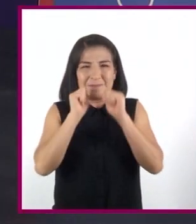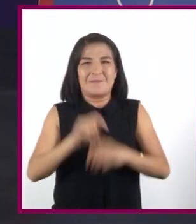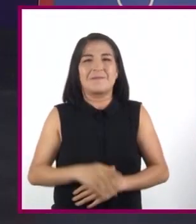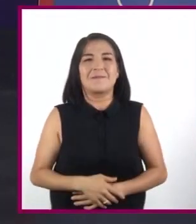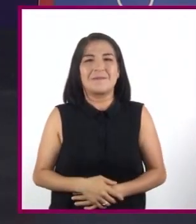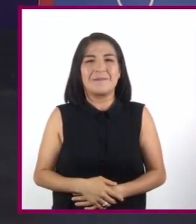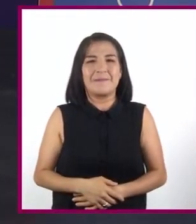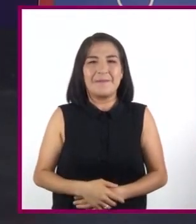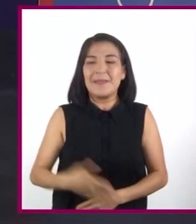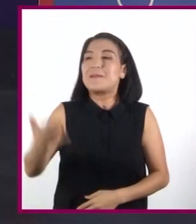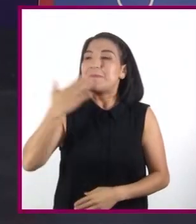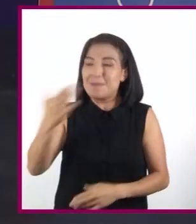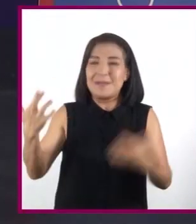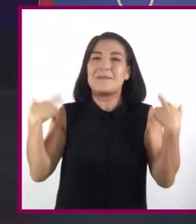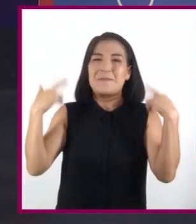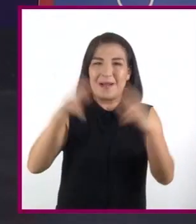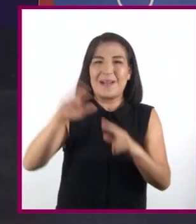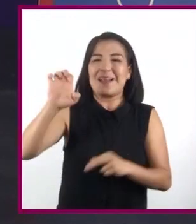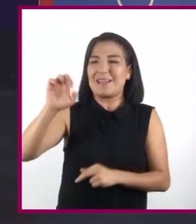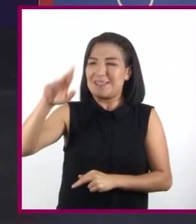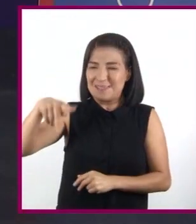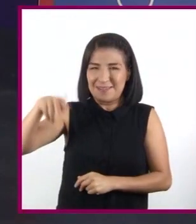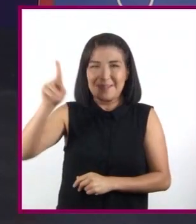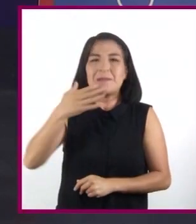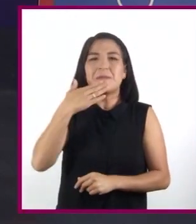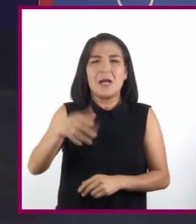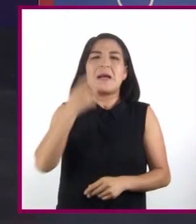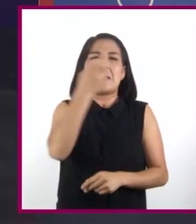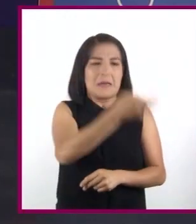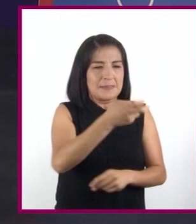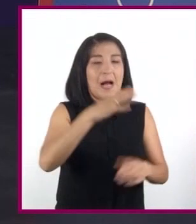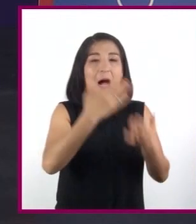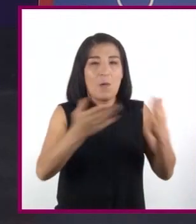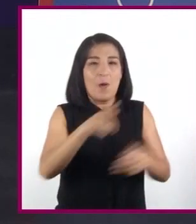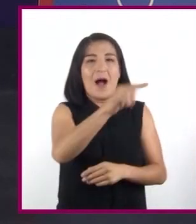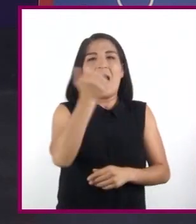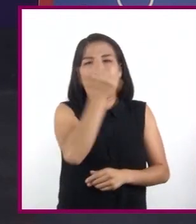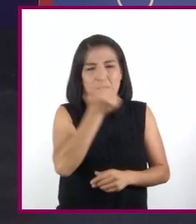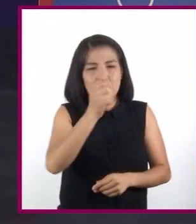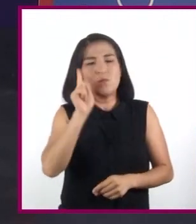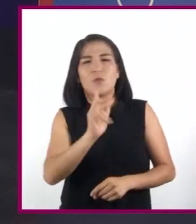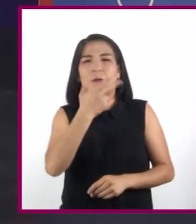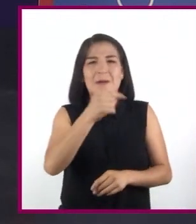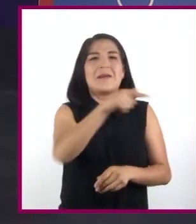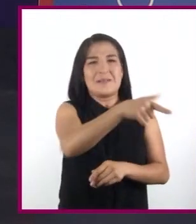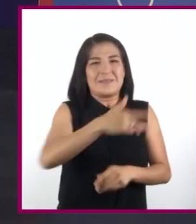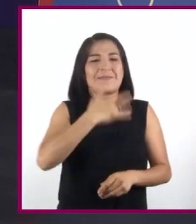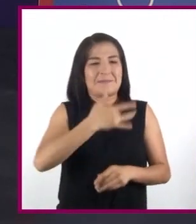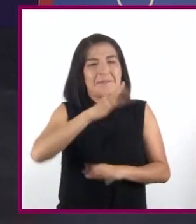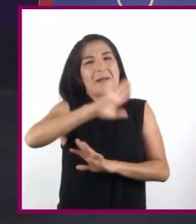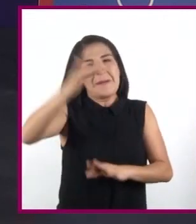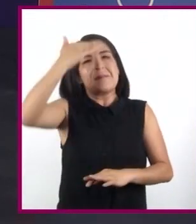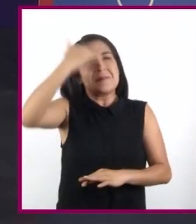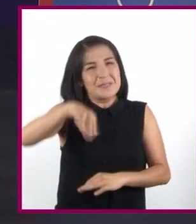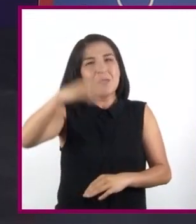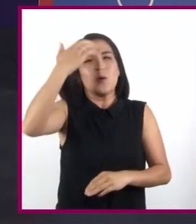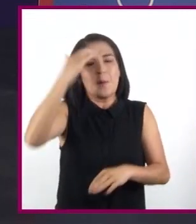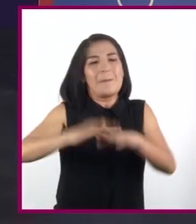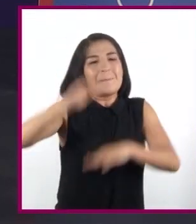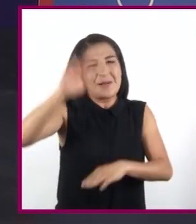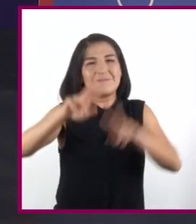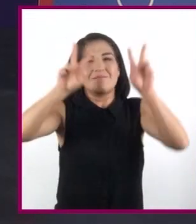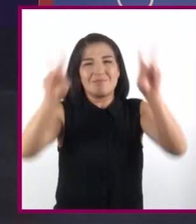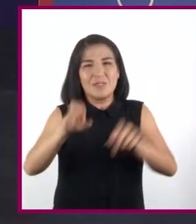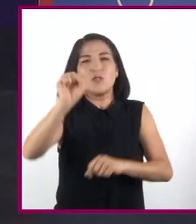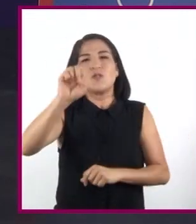Muy bien, maestro Eric. Considero que los alumnos y alumnas han ampliado sus conocimientos sobre los diferentes subgéneros narrativos que pueden